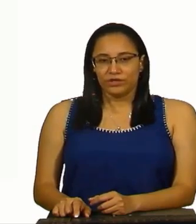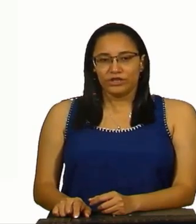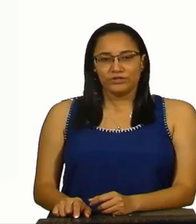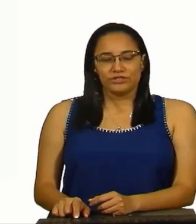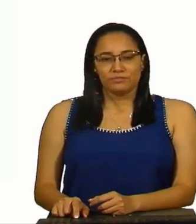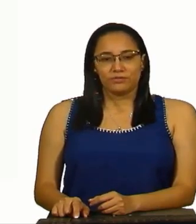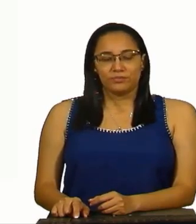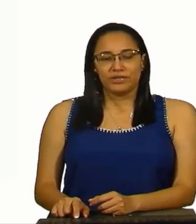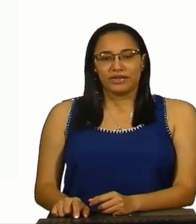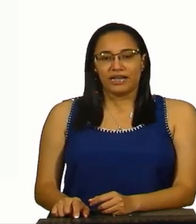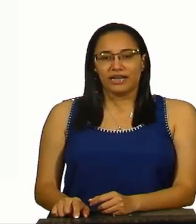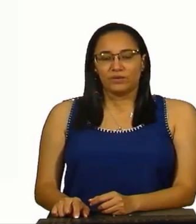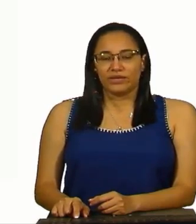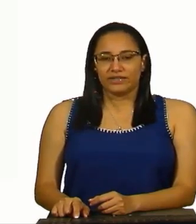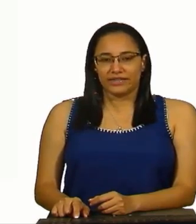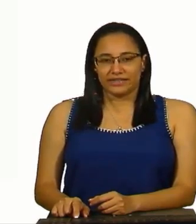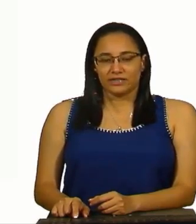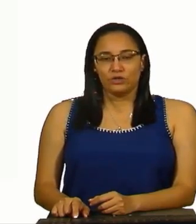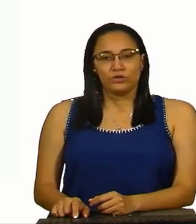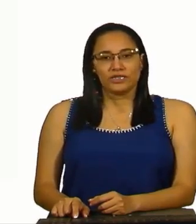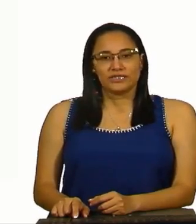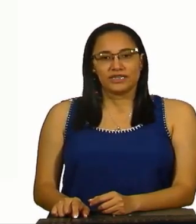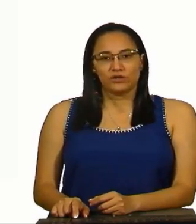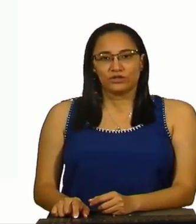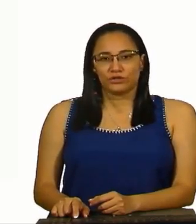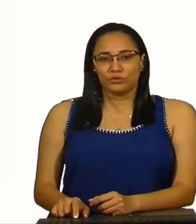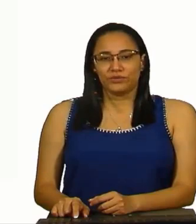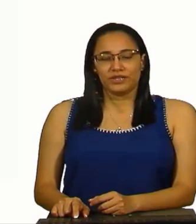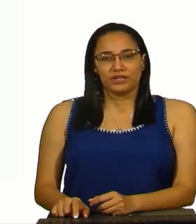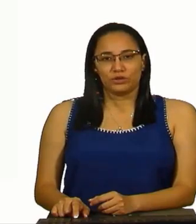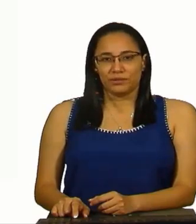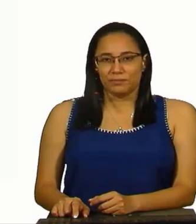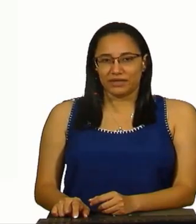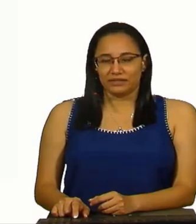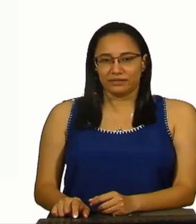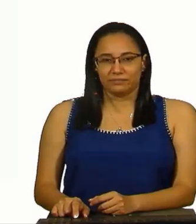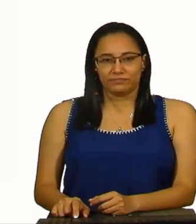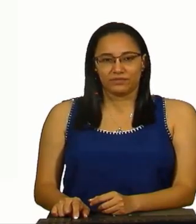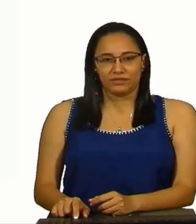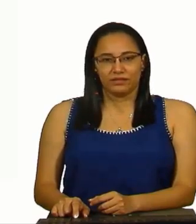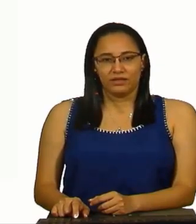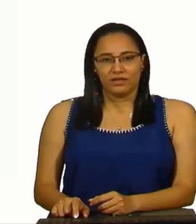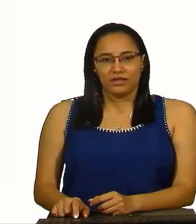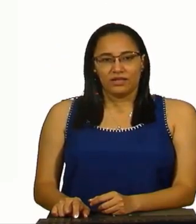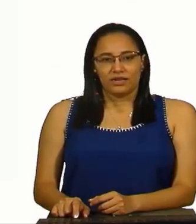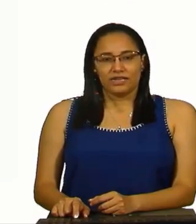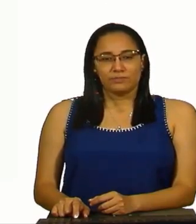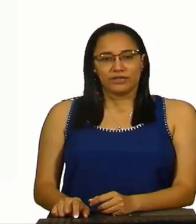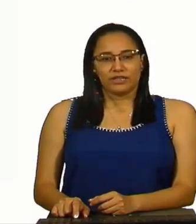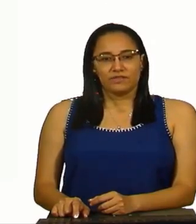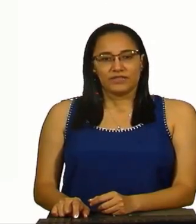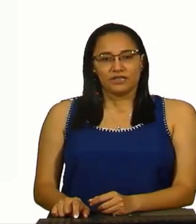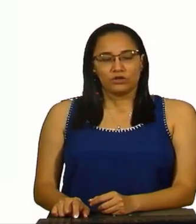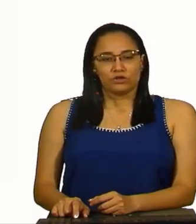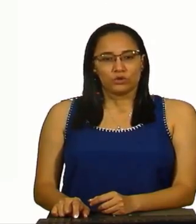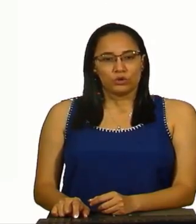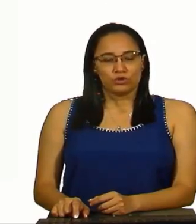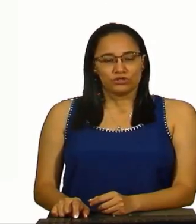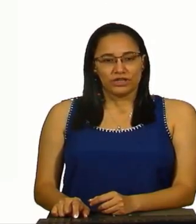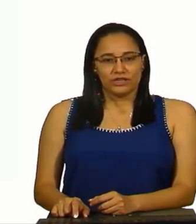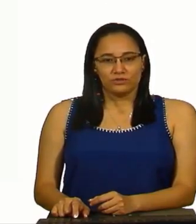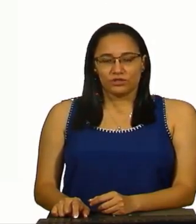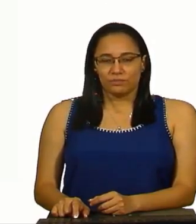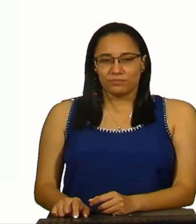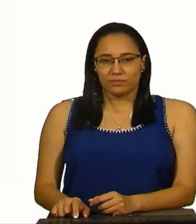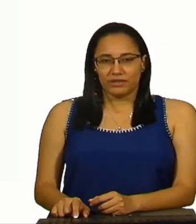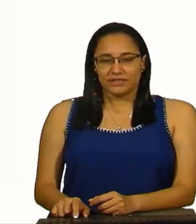noveno, using permit, allow, and let. Lunes 5 de octubre del 2020. Las expectativas de logro son